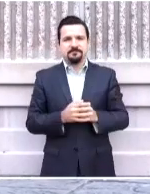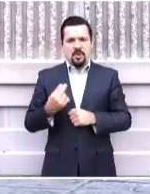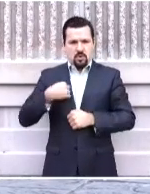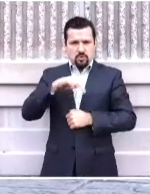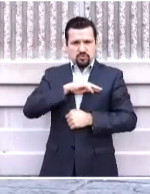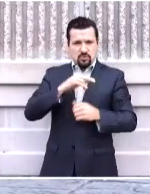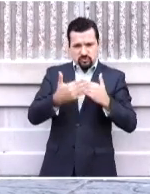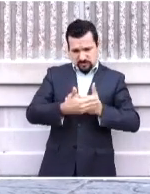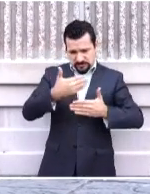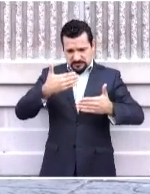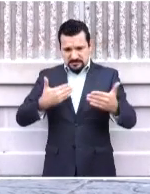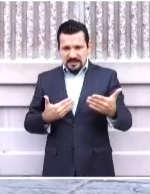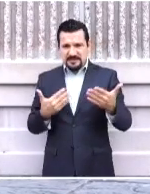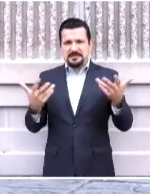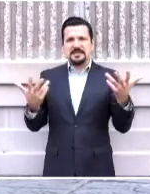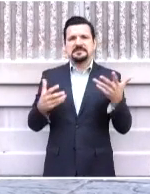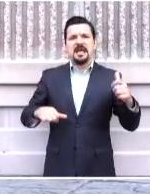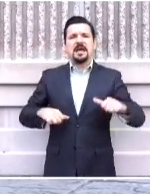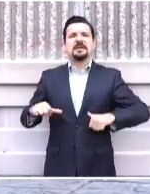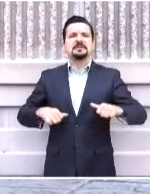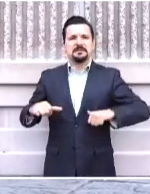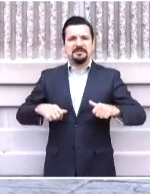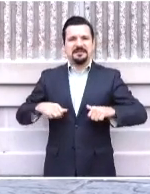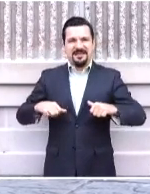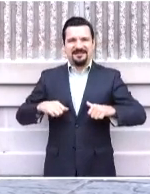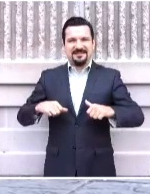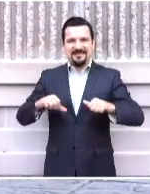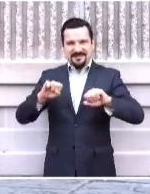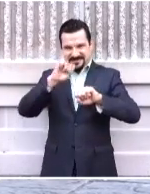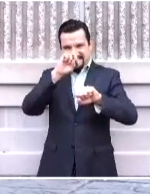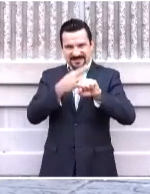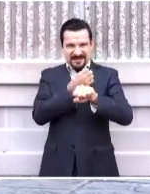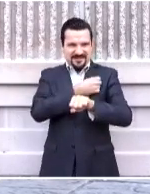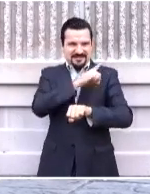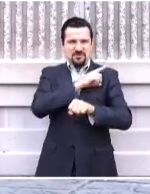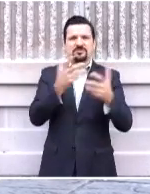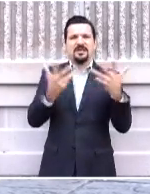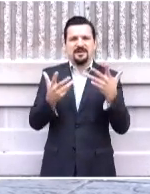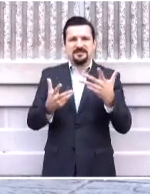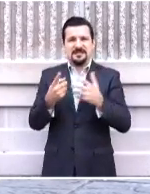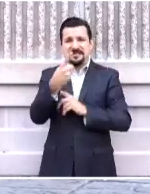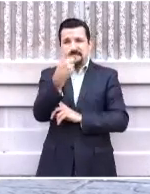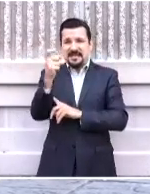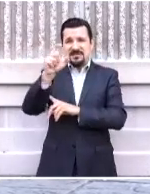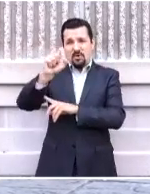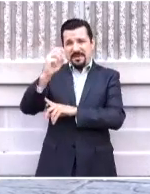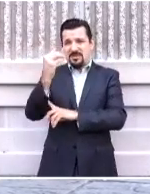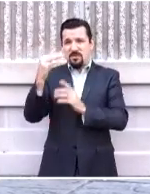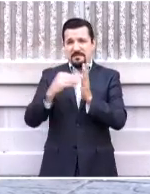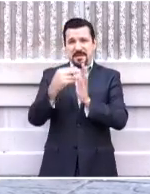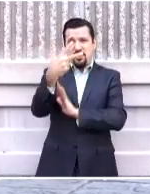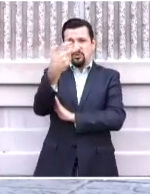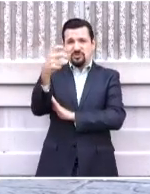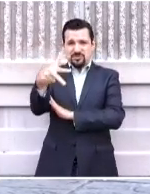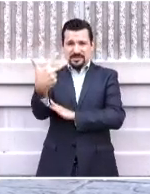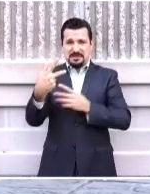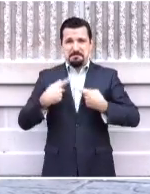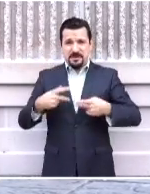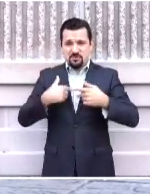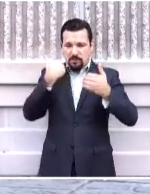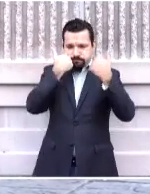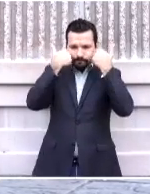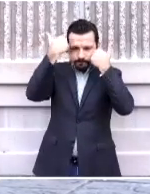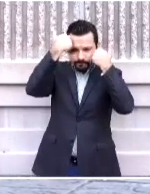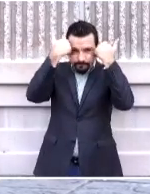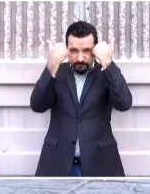incluyen a la revisión de temperatura corporal de 129.813 sujetos, la entrega